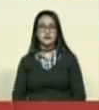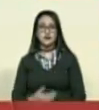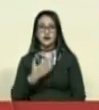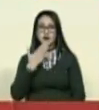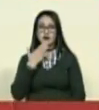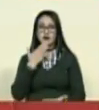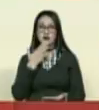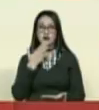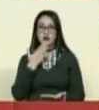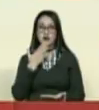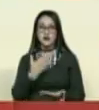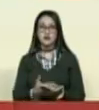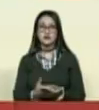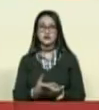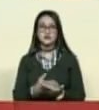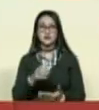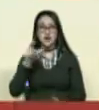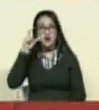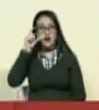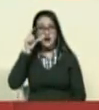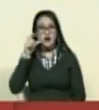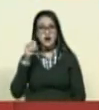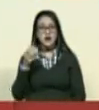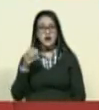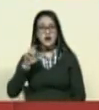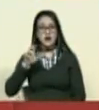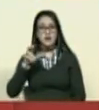agradezco al compañero Ernesto Villegas Poljak.